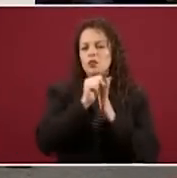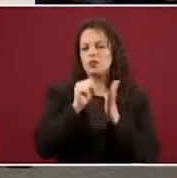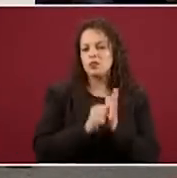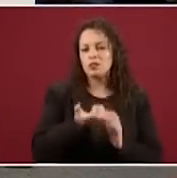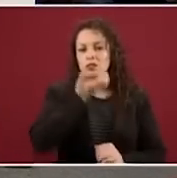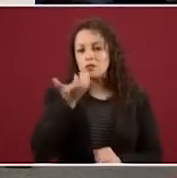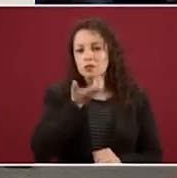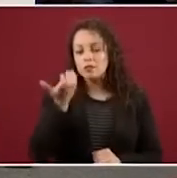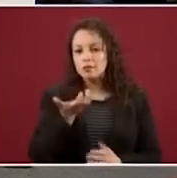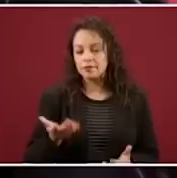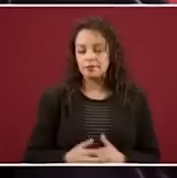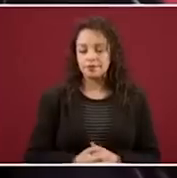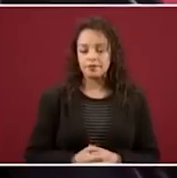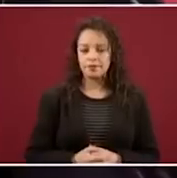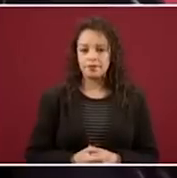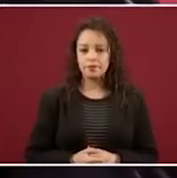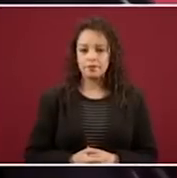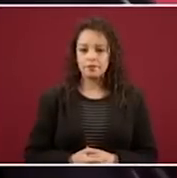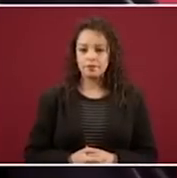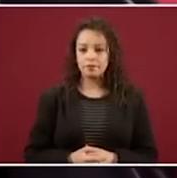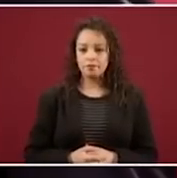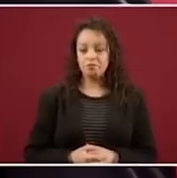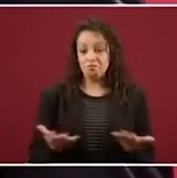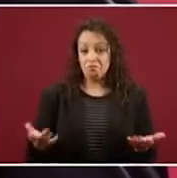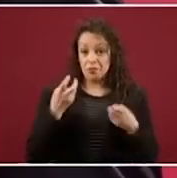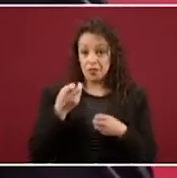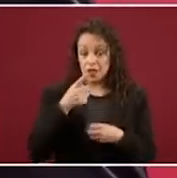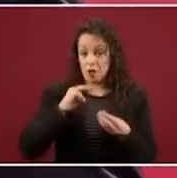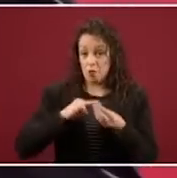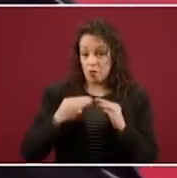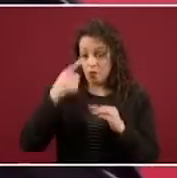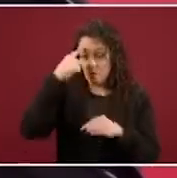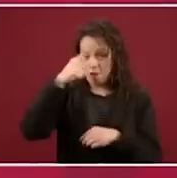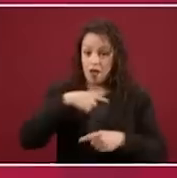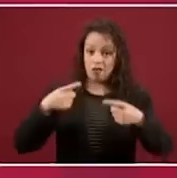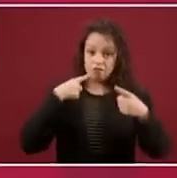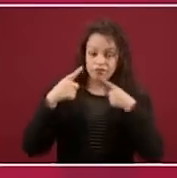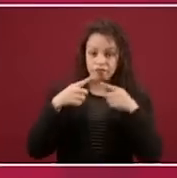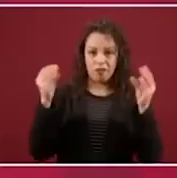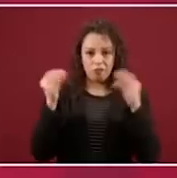Entonces, no fue motivo de discusión ni de pleito,